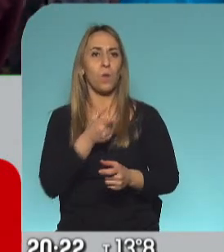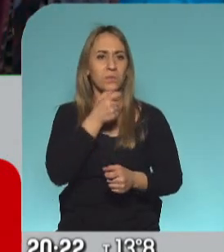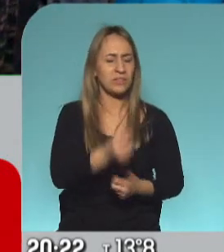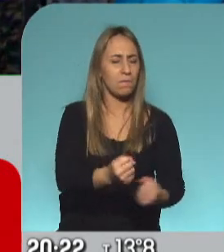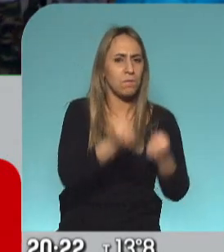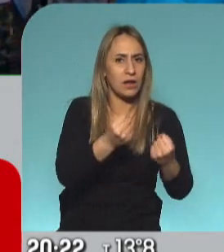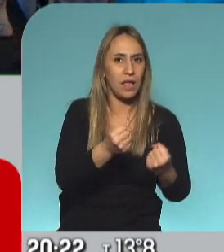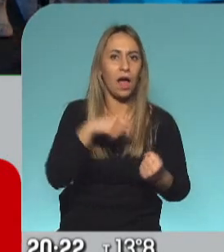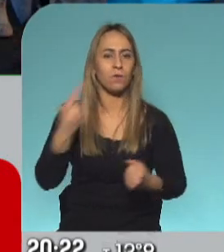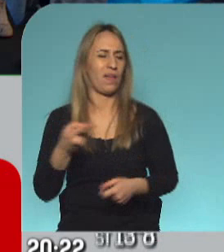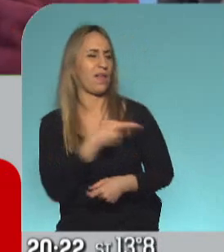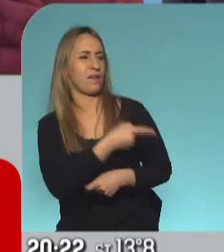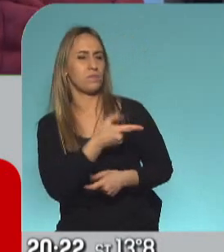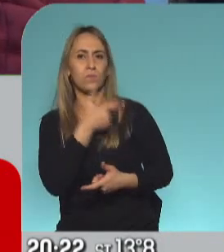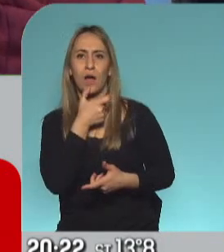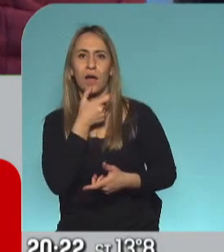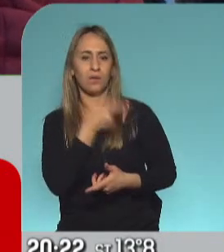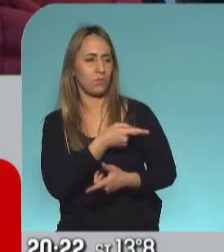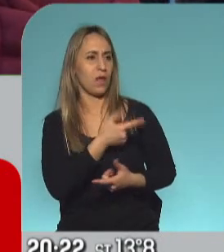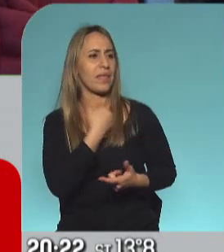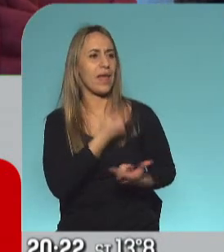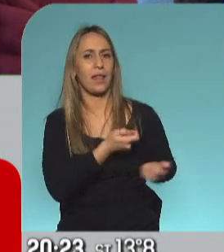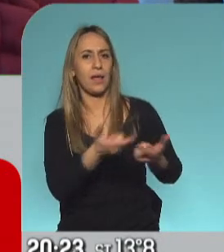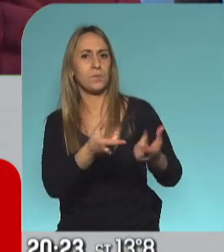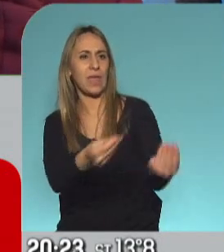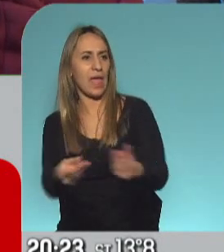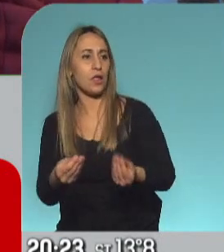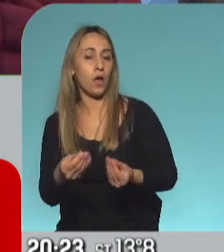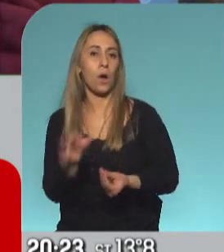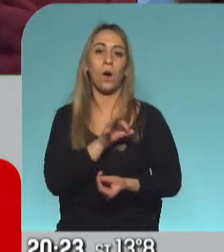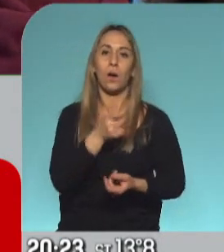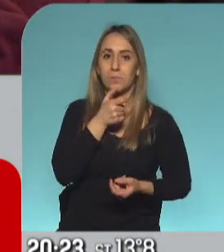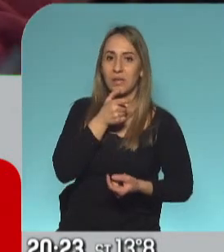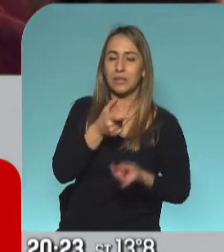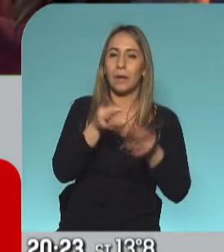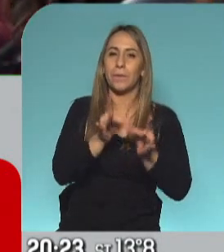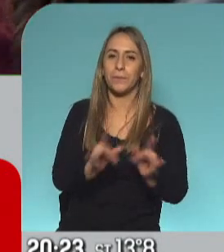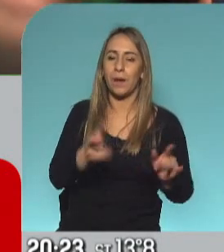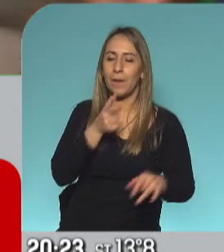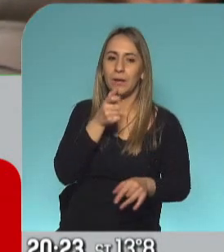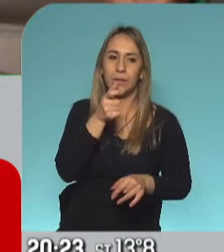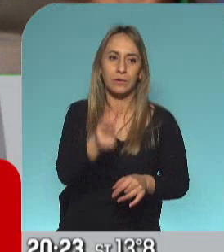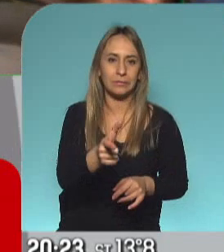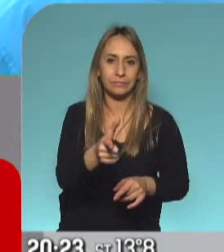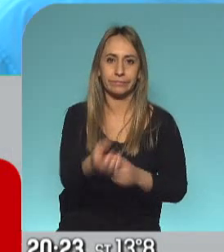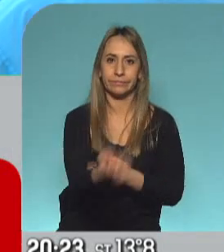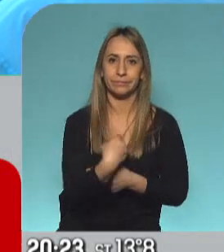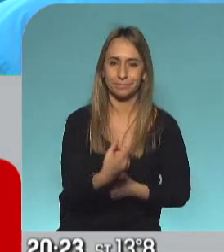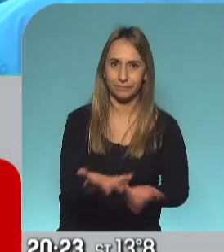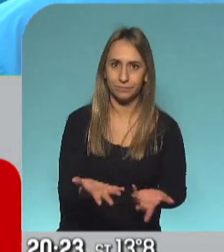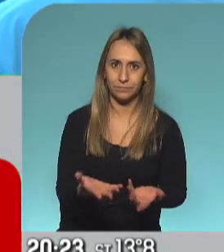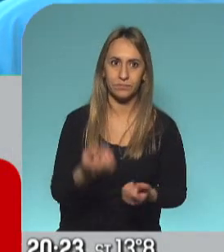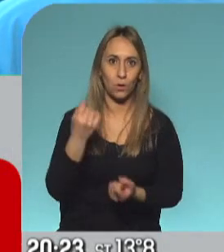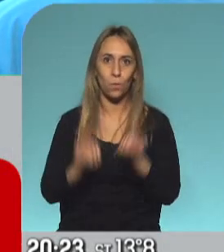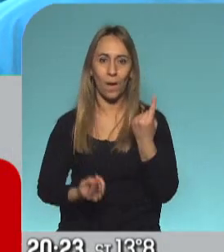generar un mensaje más tibio, con lo cual puede no llegar a la sociedad. Sabemos que para cada cara de la